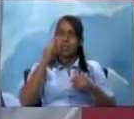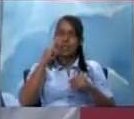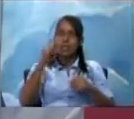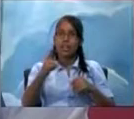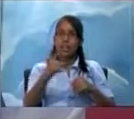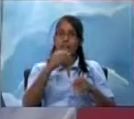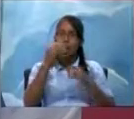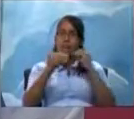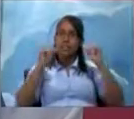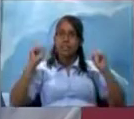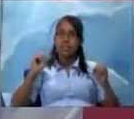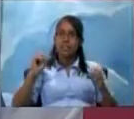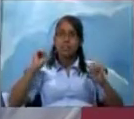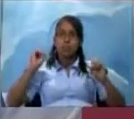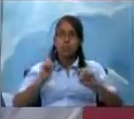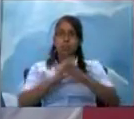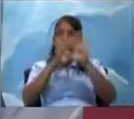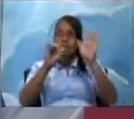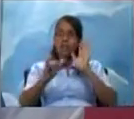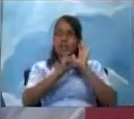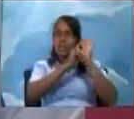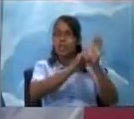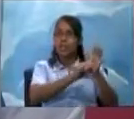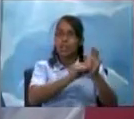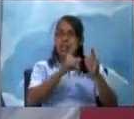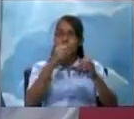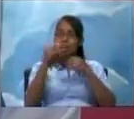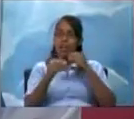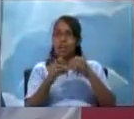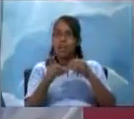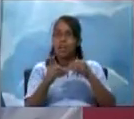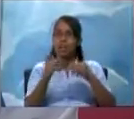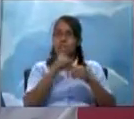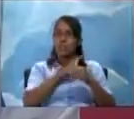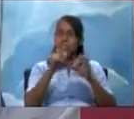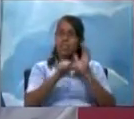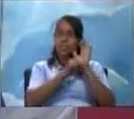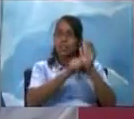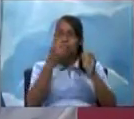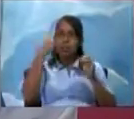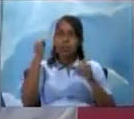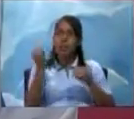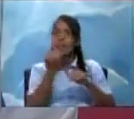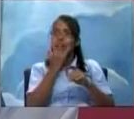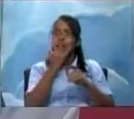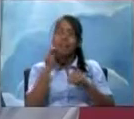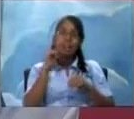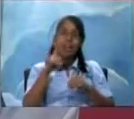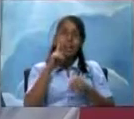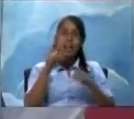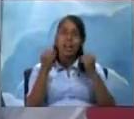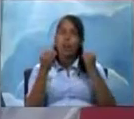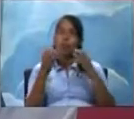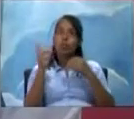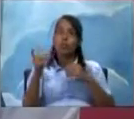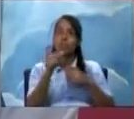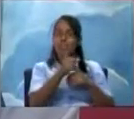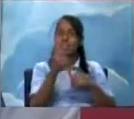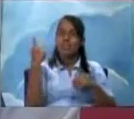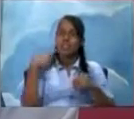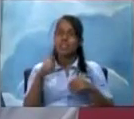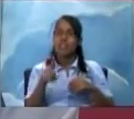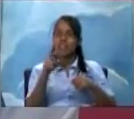Satanás hace milagros, hace señales, hace pues esas señales para engañar a mucha gente